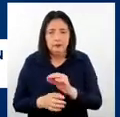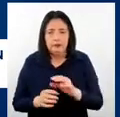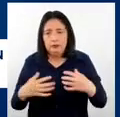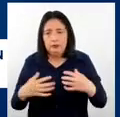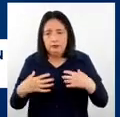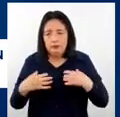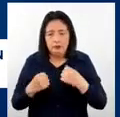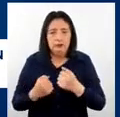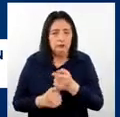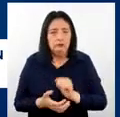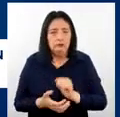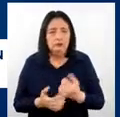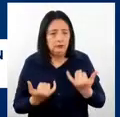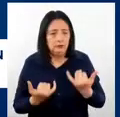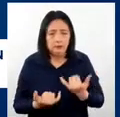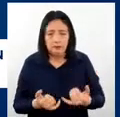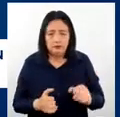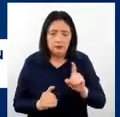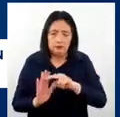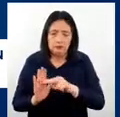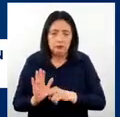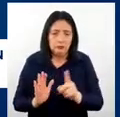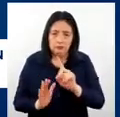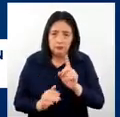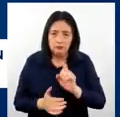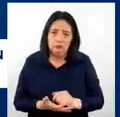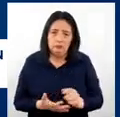este momento la norma no ha contemplado ambos supuestos.